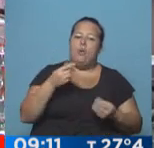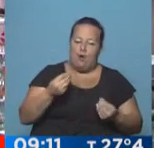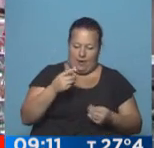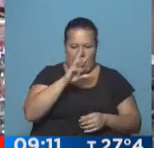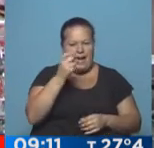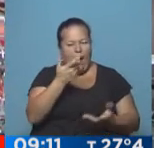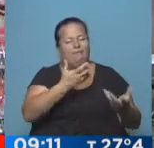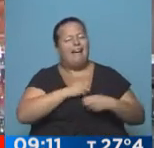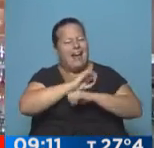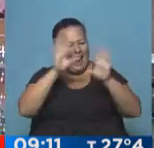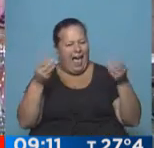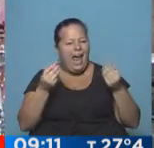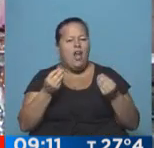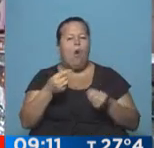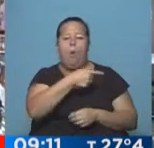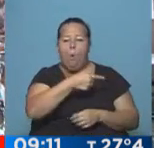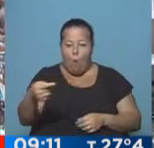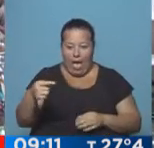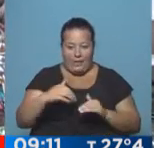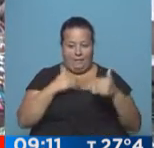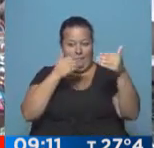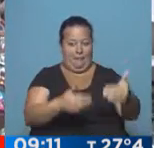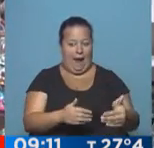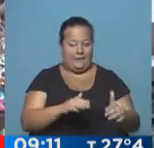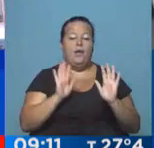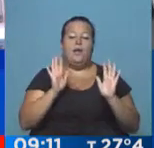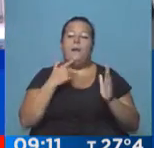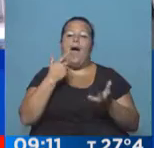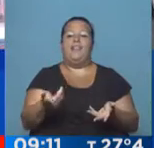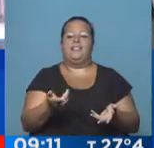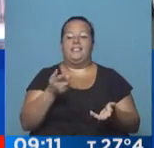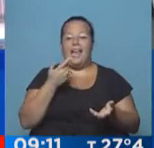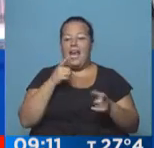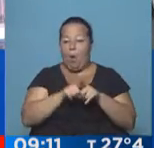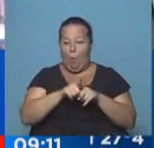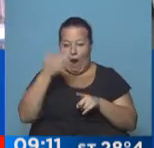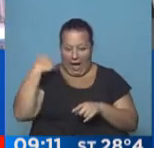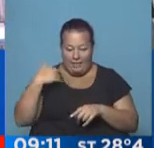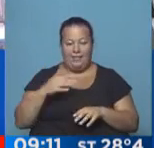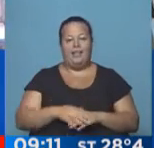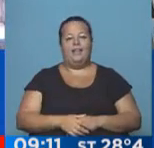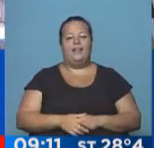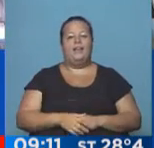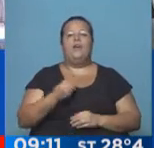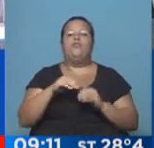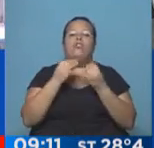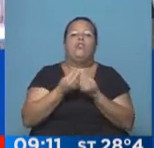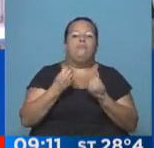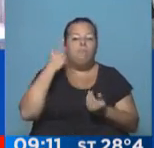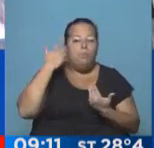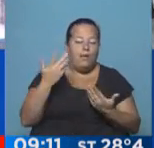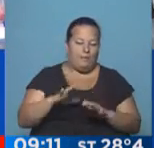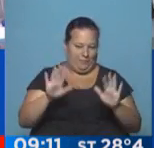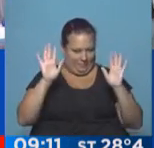ayúdanos a entender una semana de plazo van a argumentar seguramente como lo vienen haciendo qué resultados podemos esperar